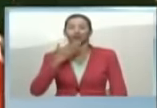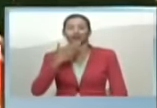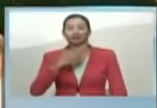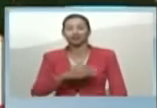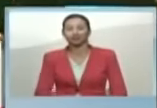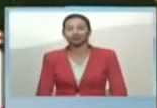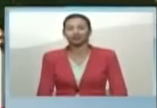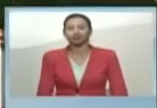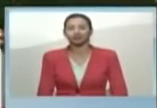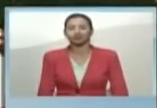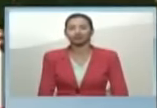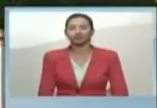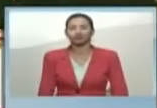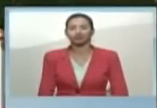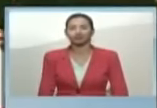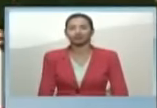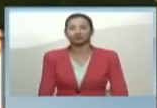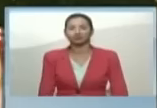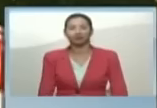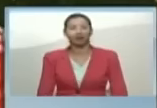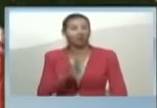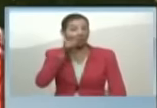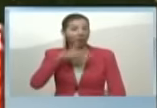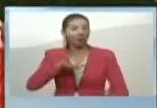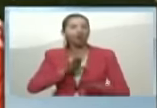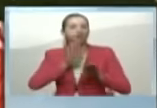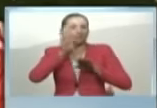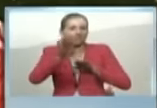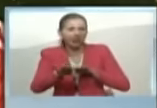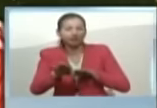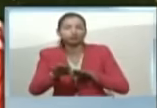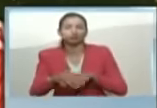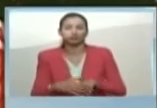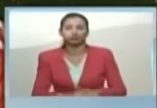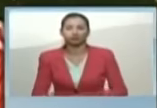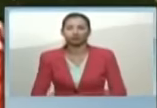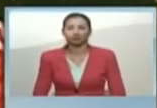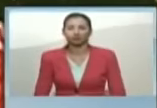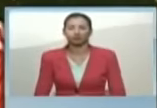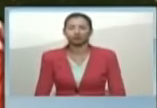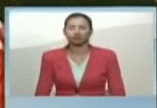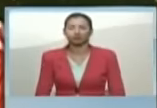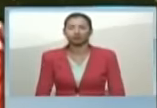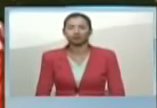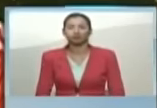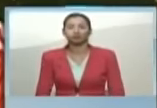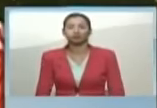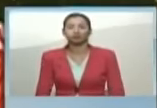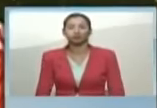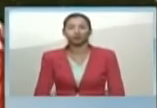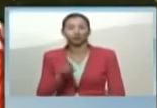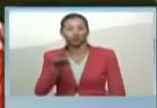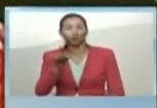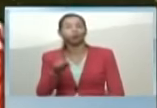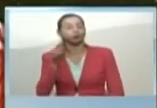Fíjense ustedes cómo el pueblo ha dado un paso al frente. Ah, Tarek. Constituyente. Poeta.